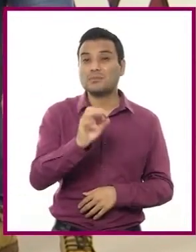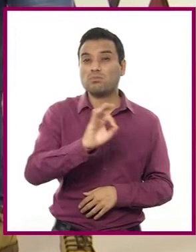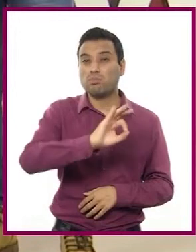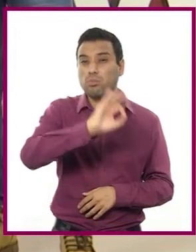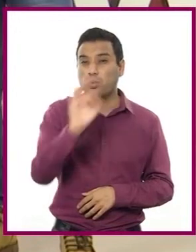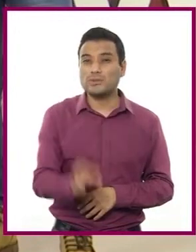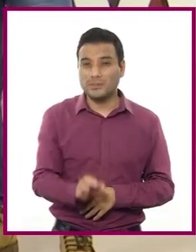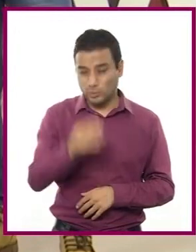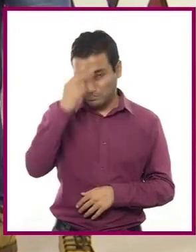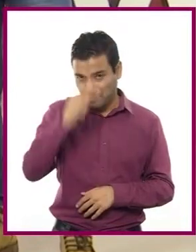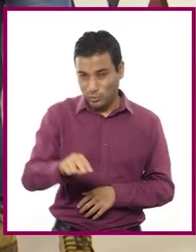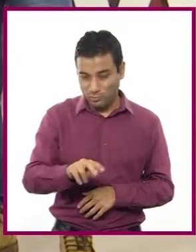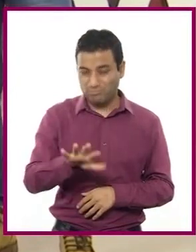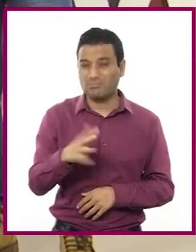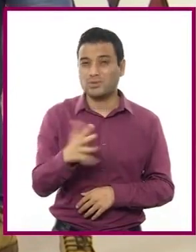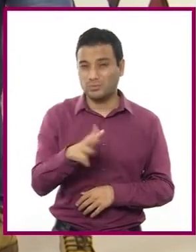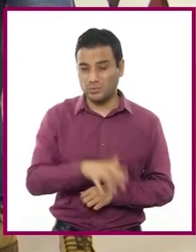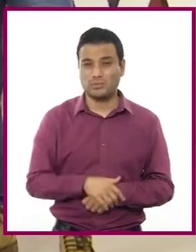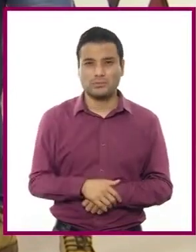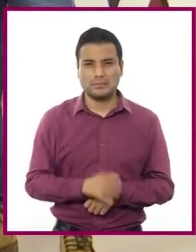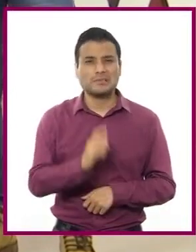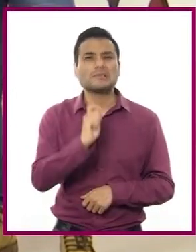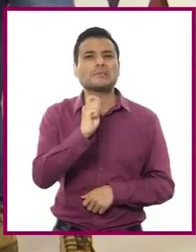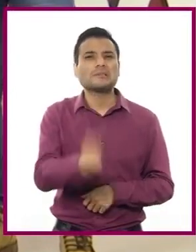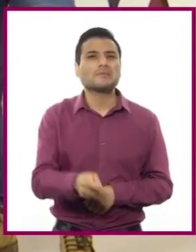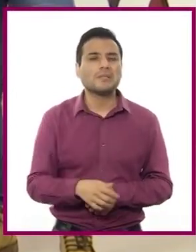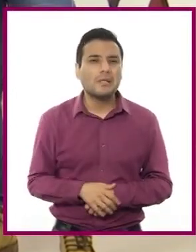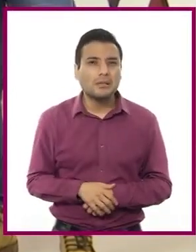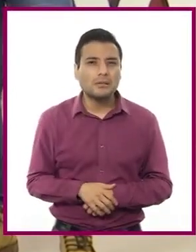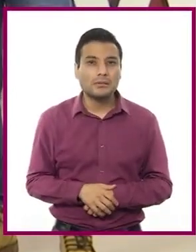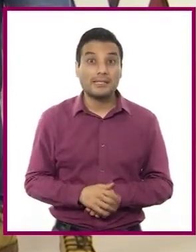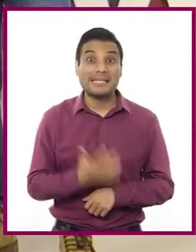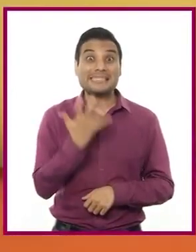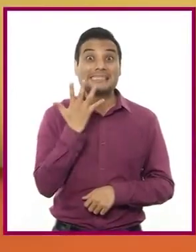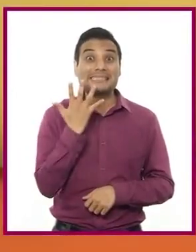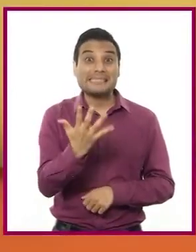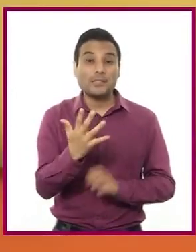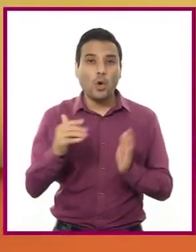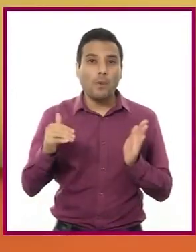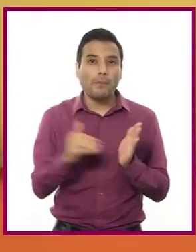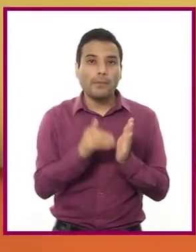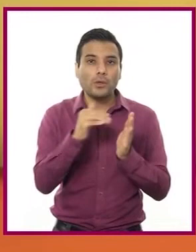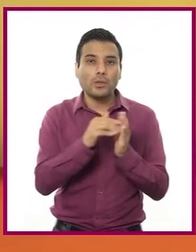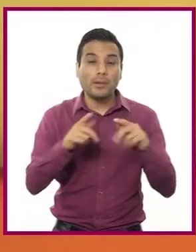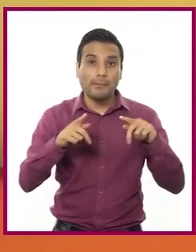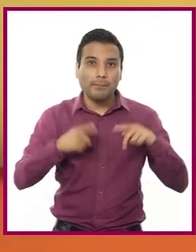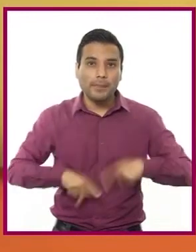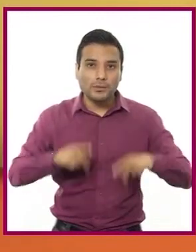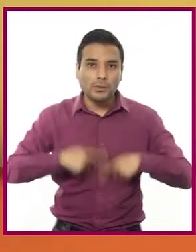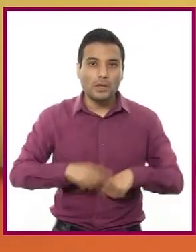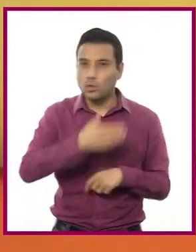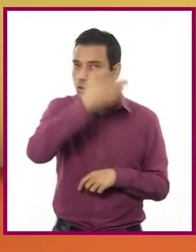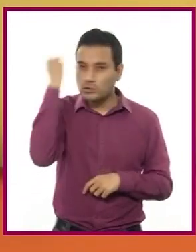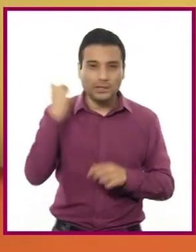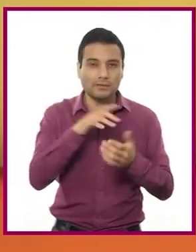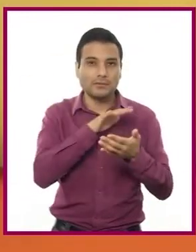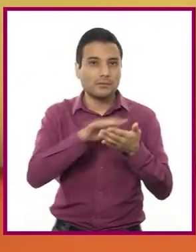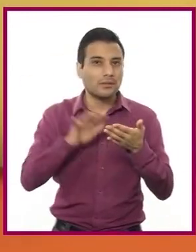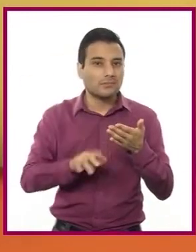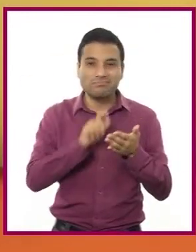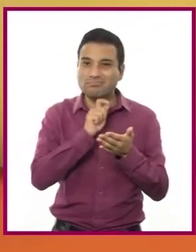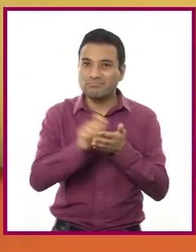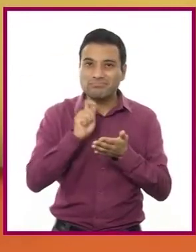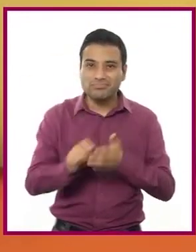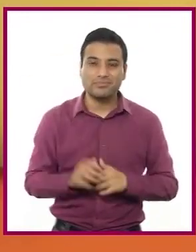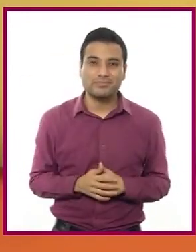la población mexicana. Esto quiere decir que casi 5 millones de personas no saben leer ni escribir.